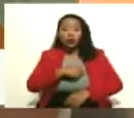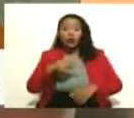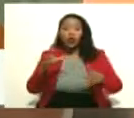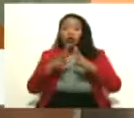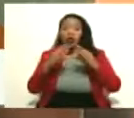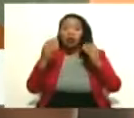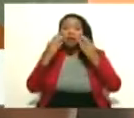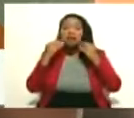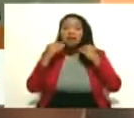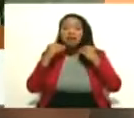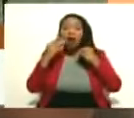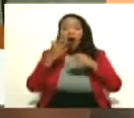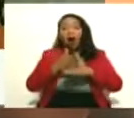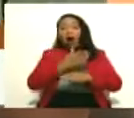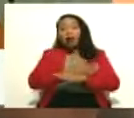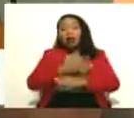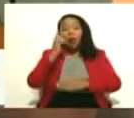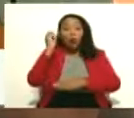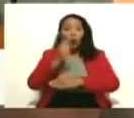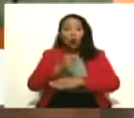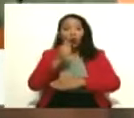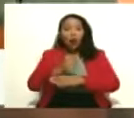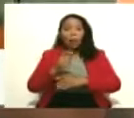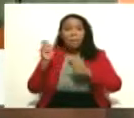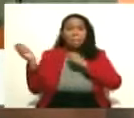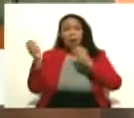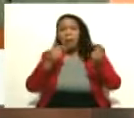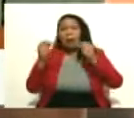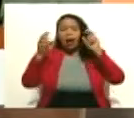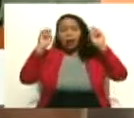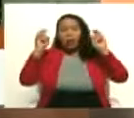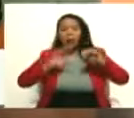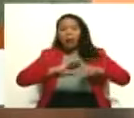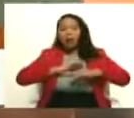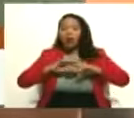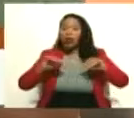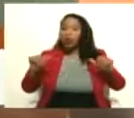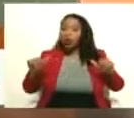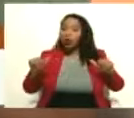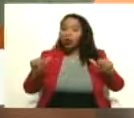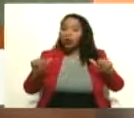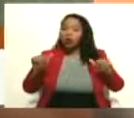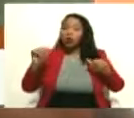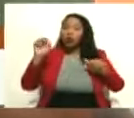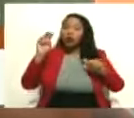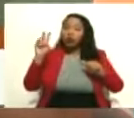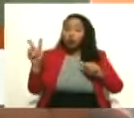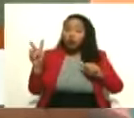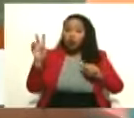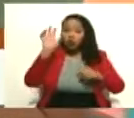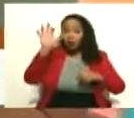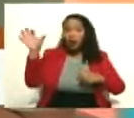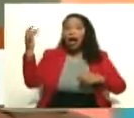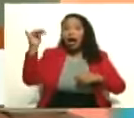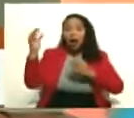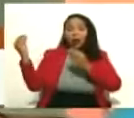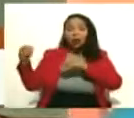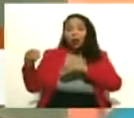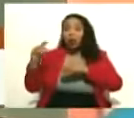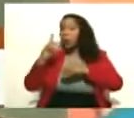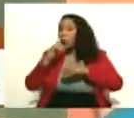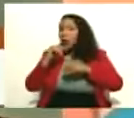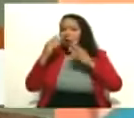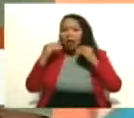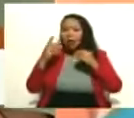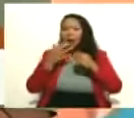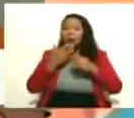las experiencias previas donde la Corte ha discutido sobre temas territoriales, ambas partes han estado de acuerdo. No hay ninguna experiencia donde